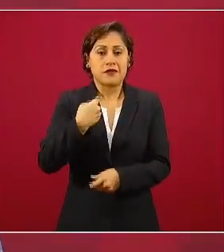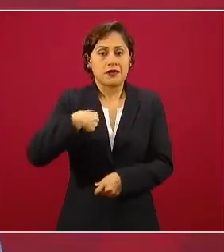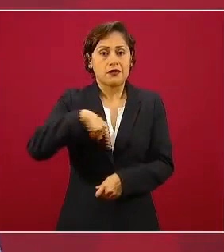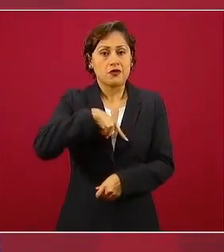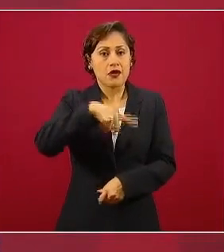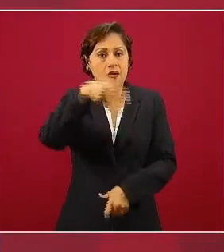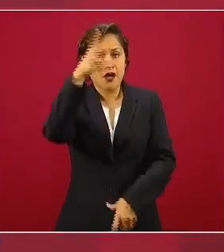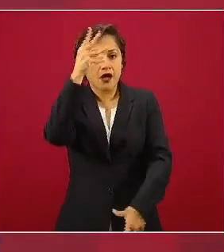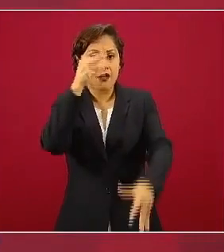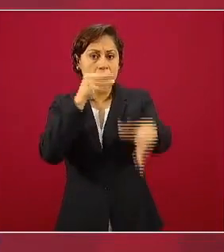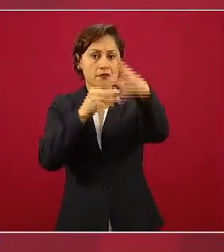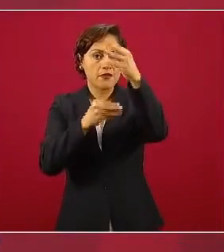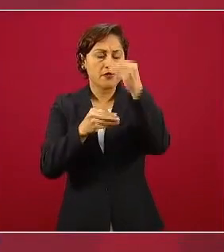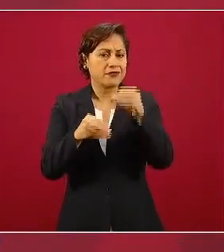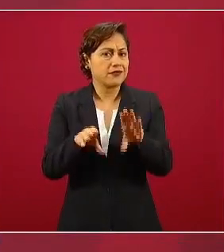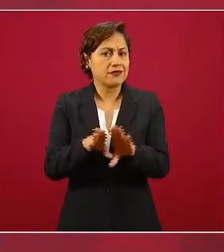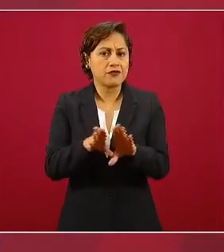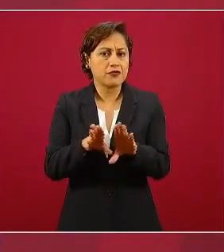independientes,